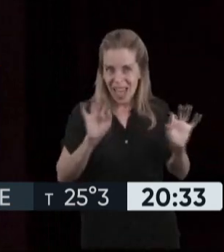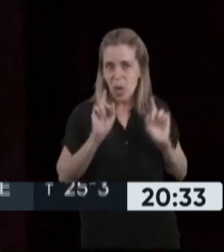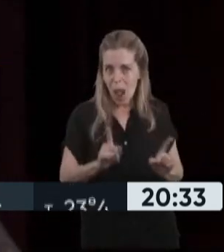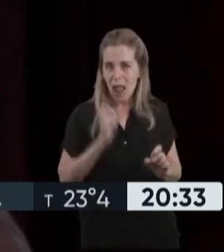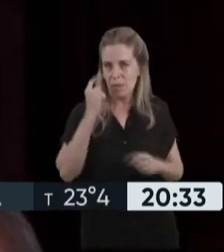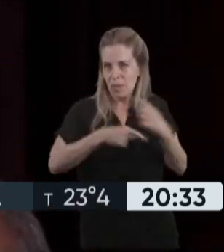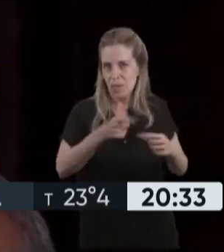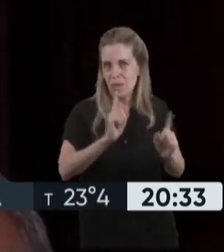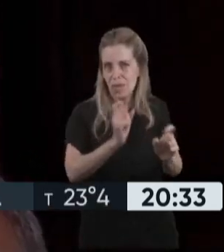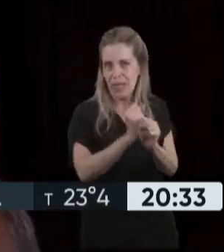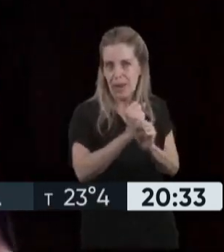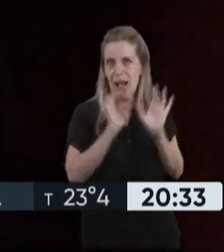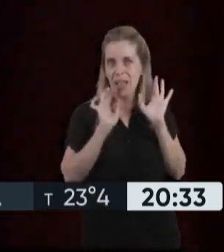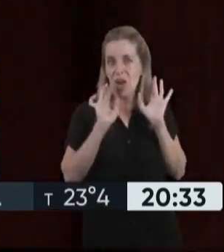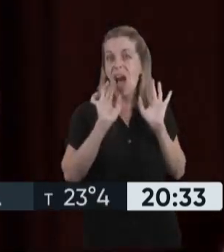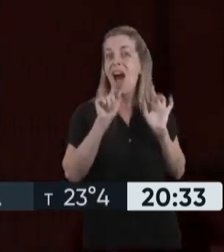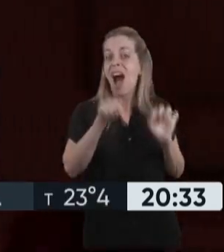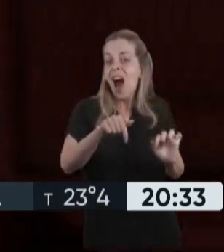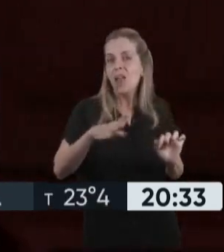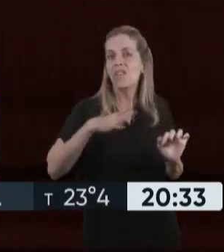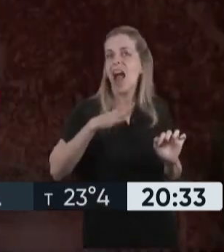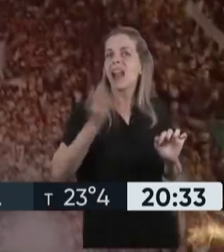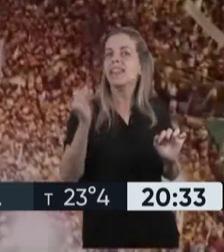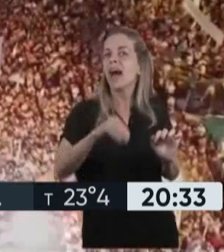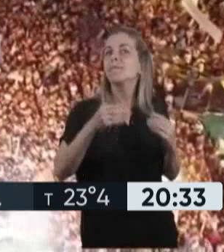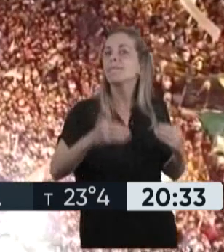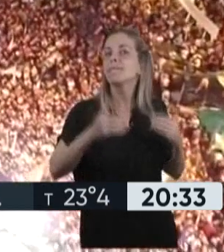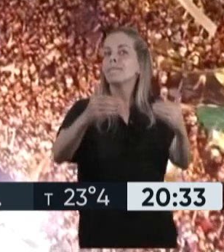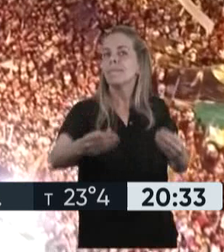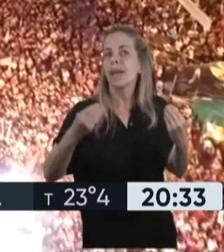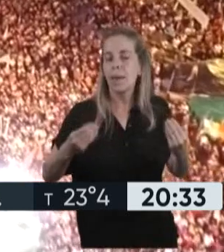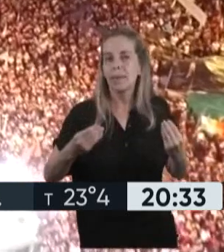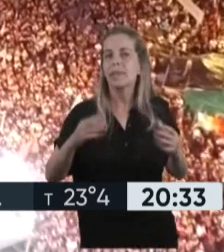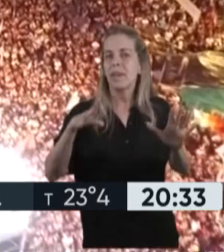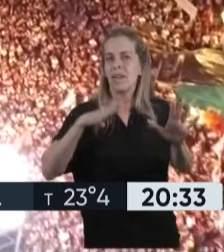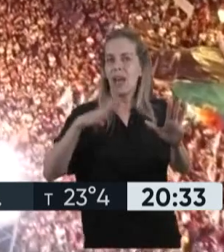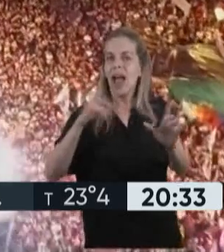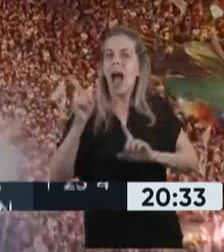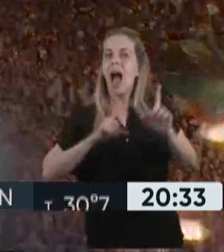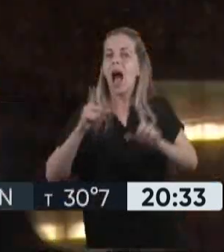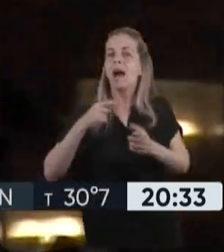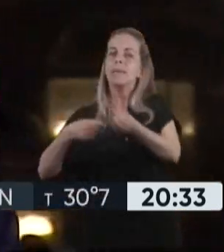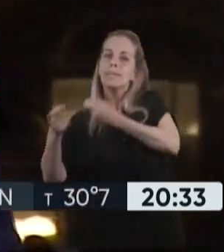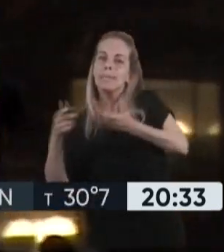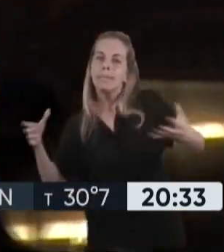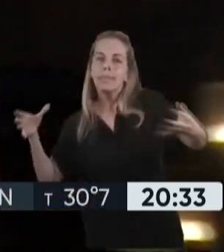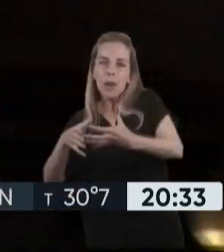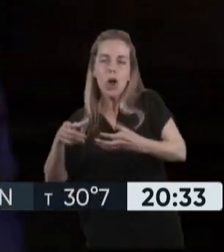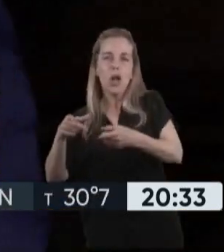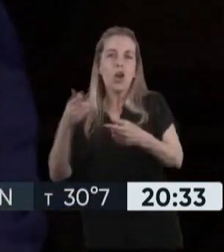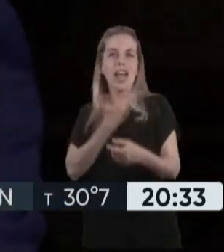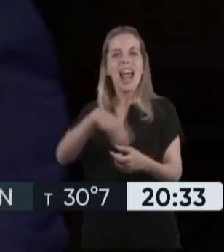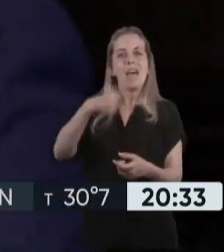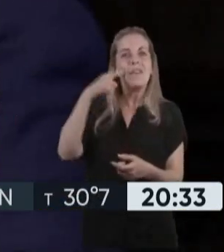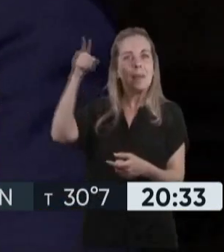mucho. Ahora nos queda terminar de enfrentar las discusiones con el Fondo Monetario. Y